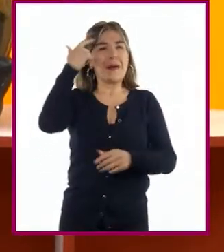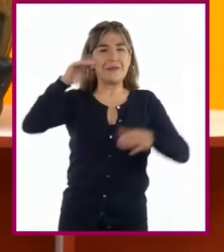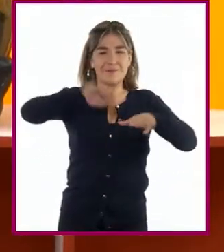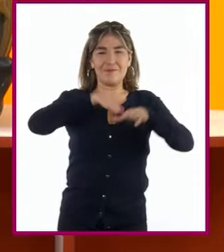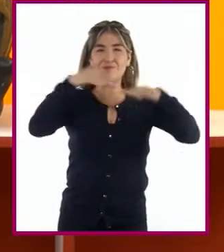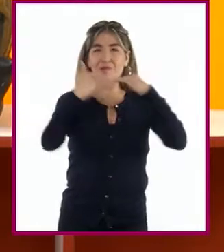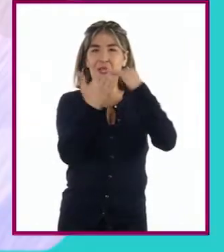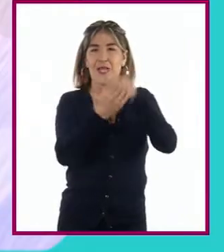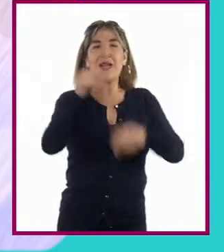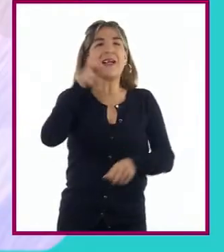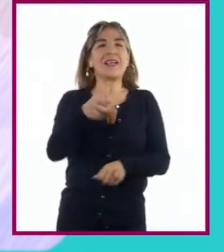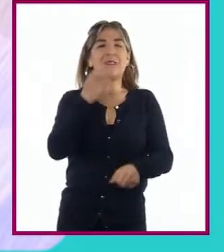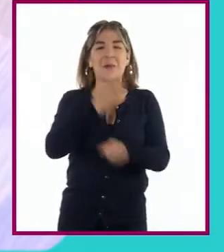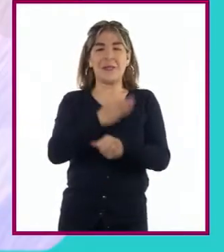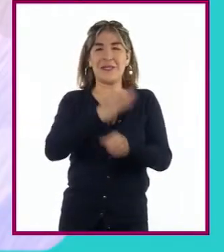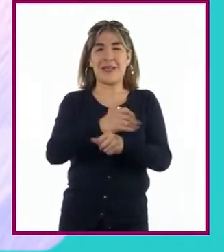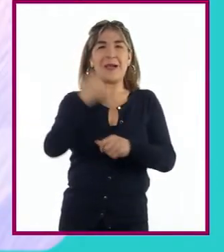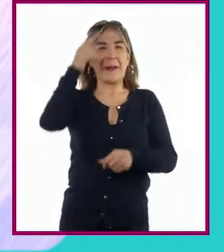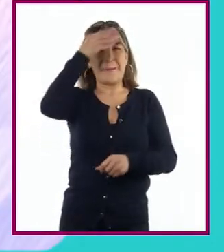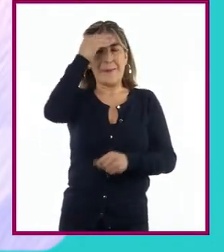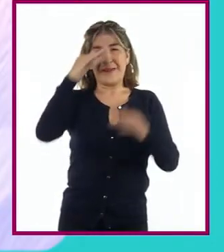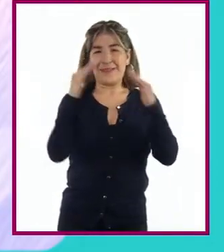magia de Aprende en Casa.